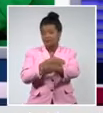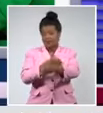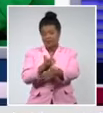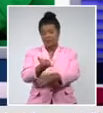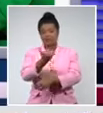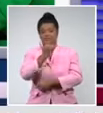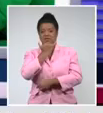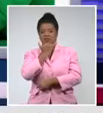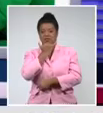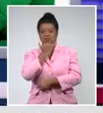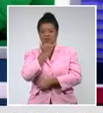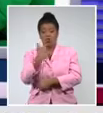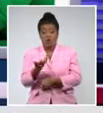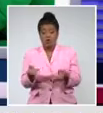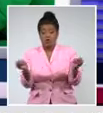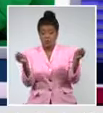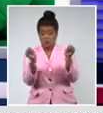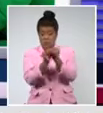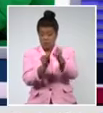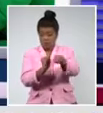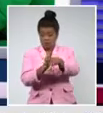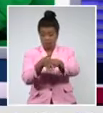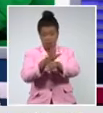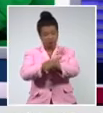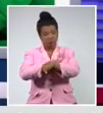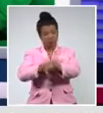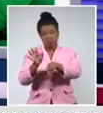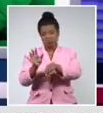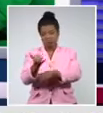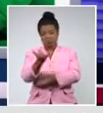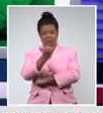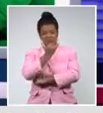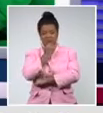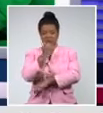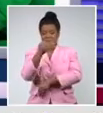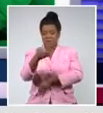previamente lo hacen muy vulnerable a una evolución